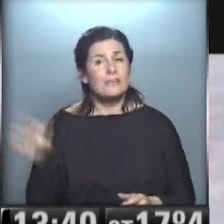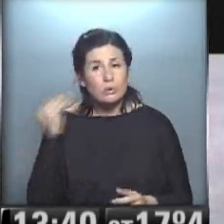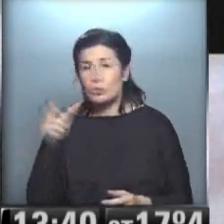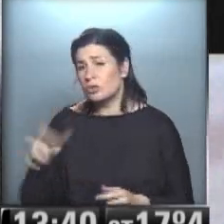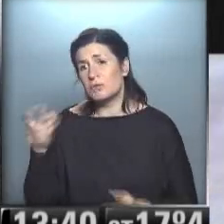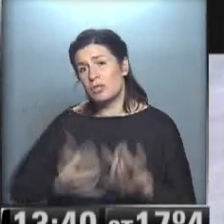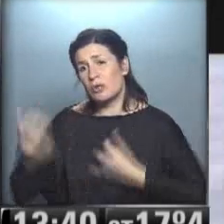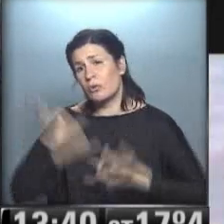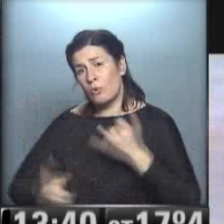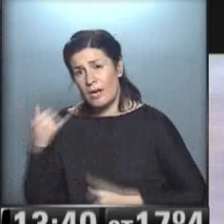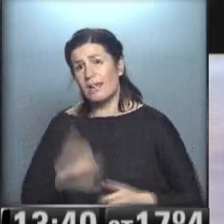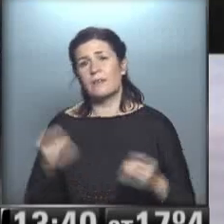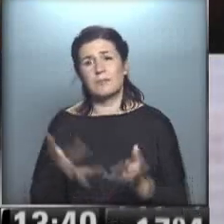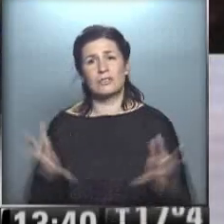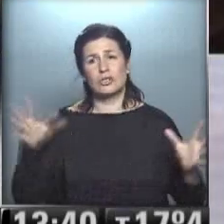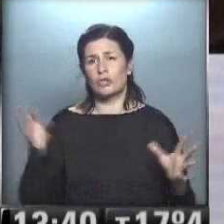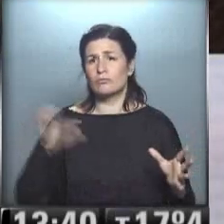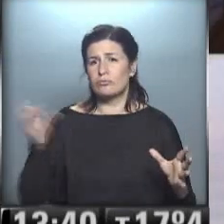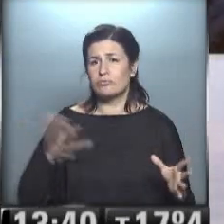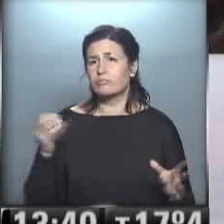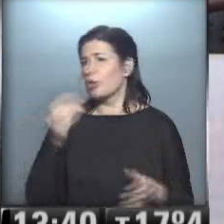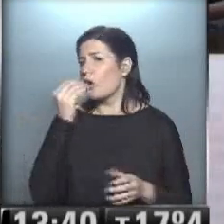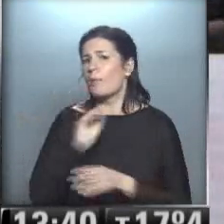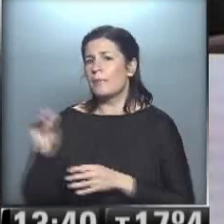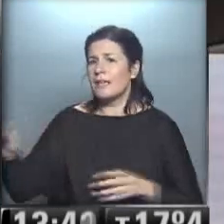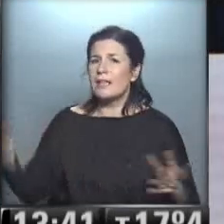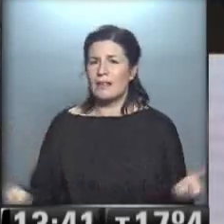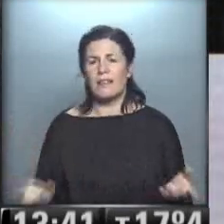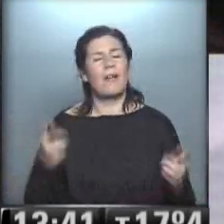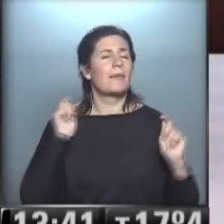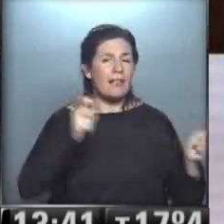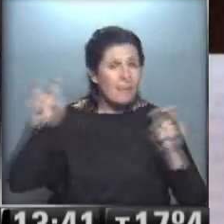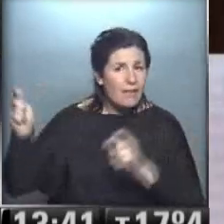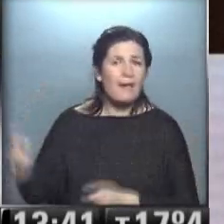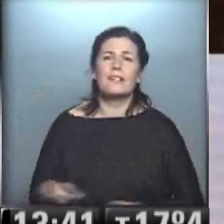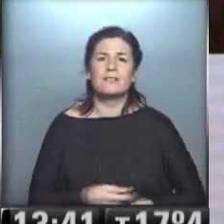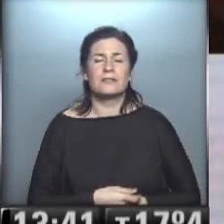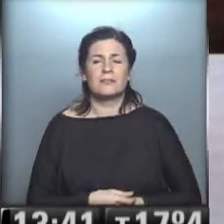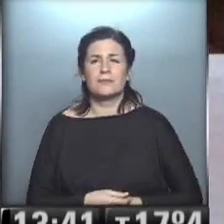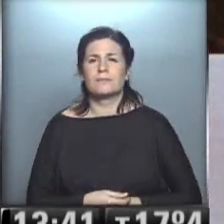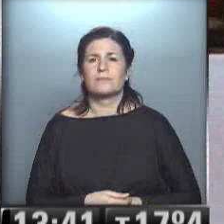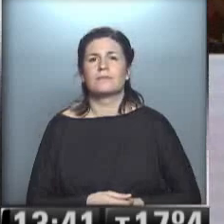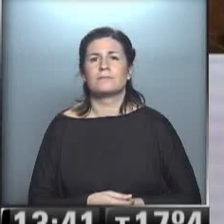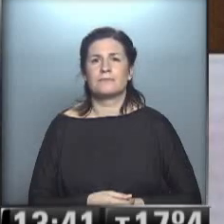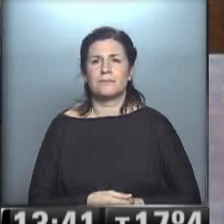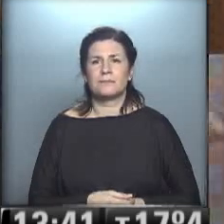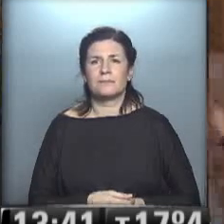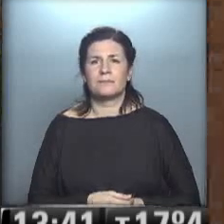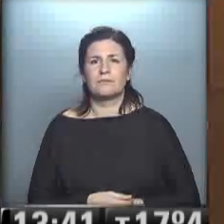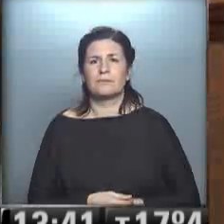gente, cargando los canastos con comida, con la comida que la gente trae para donar, los alimentos. Es decir, una serie